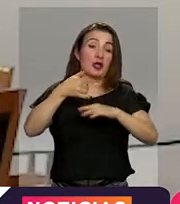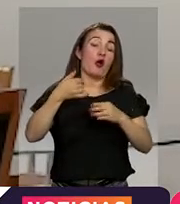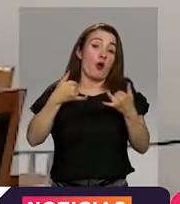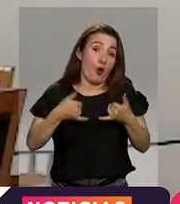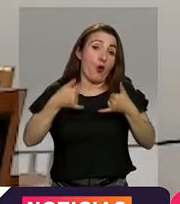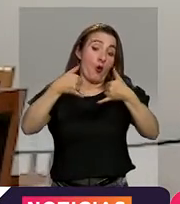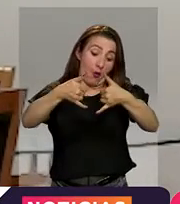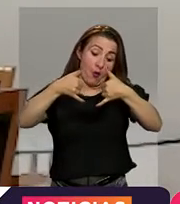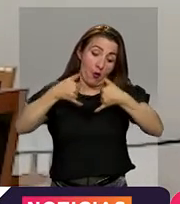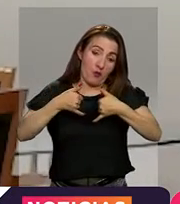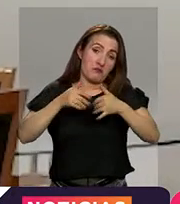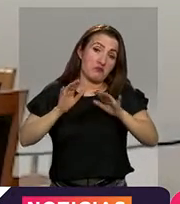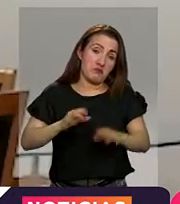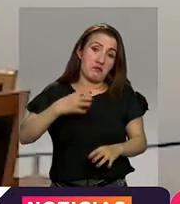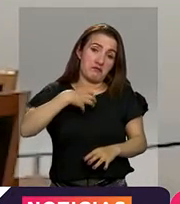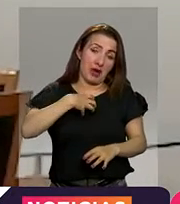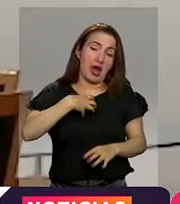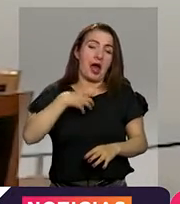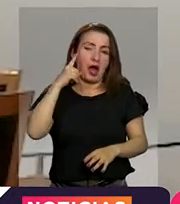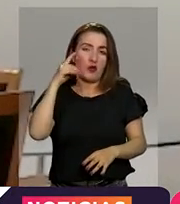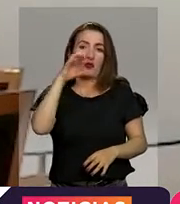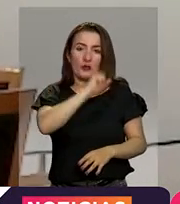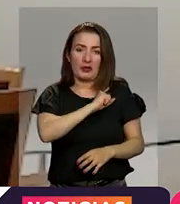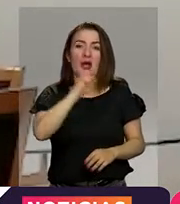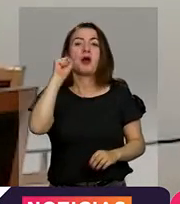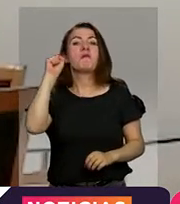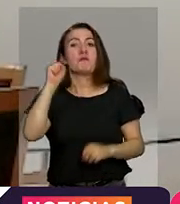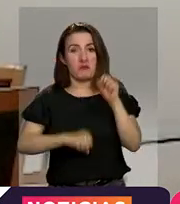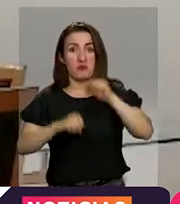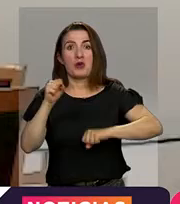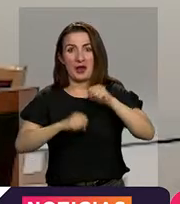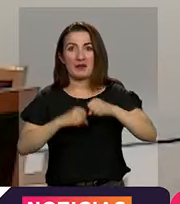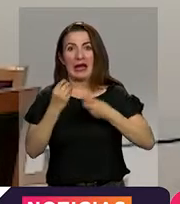hoy sirvió para darnos cuenta que podemos